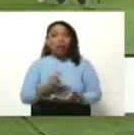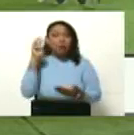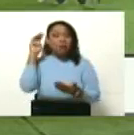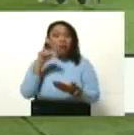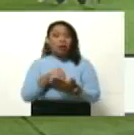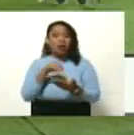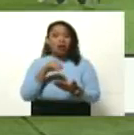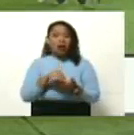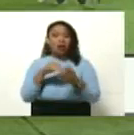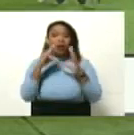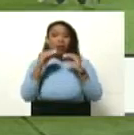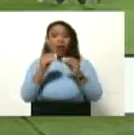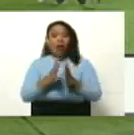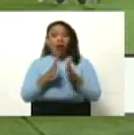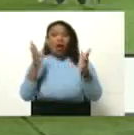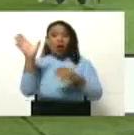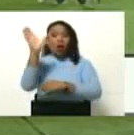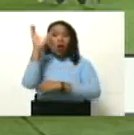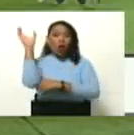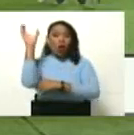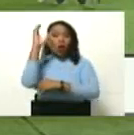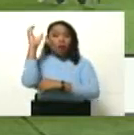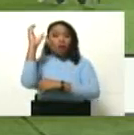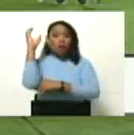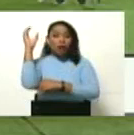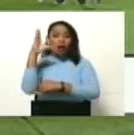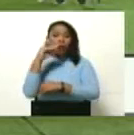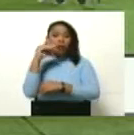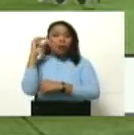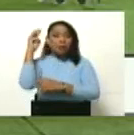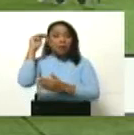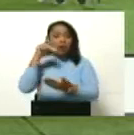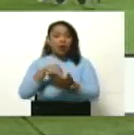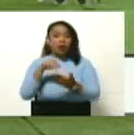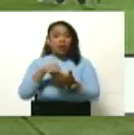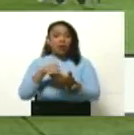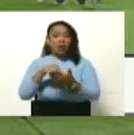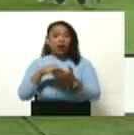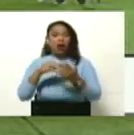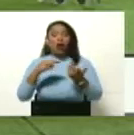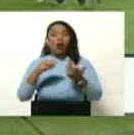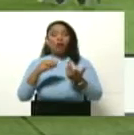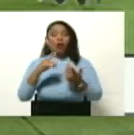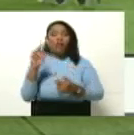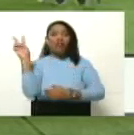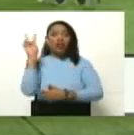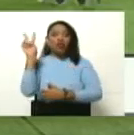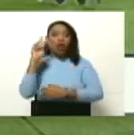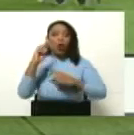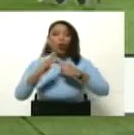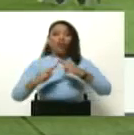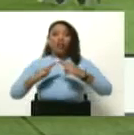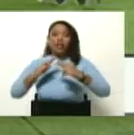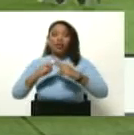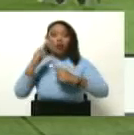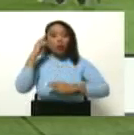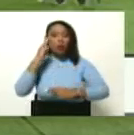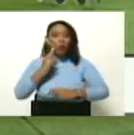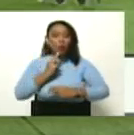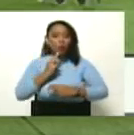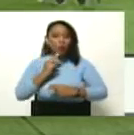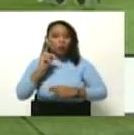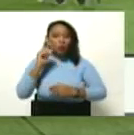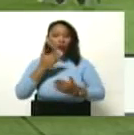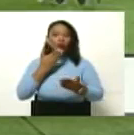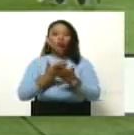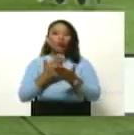Miranda hablaba de la gran Colombia, la Colombella, hablaba Miranda, venezolano, universal. Y Bolívar proponía una capital